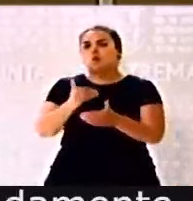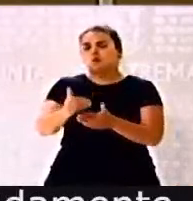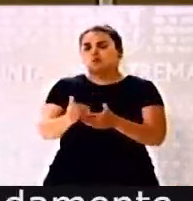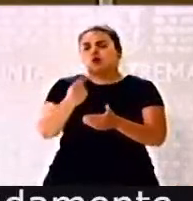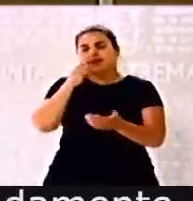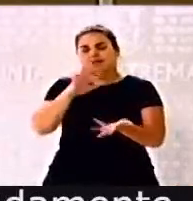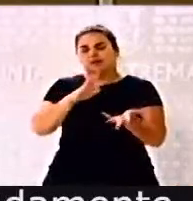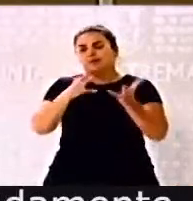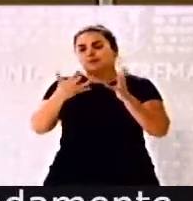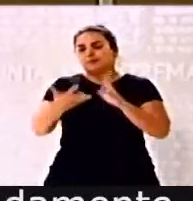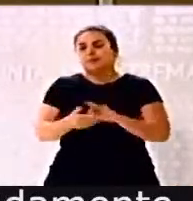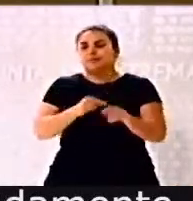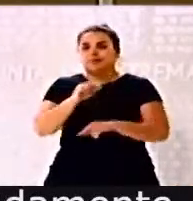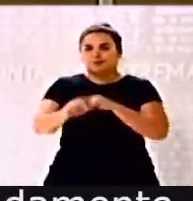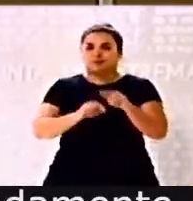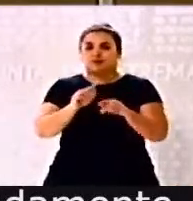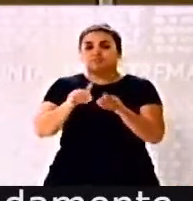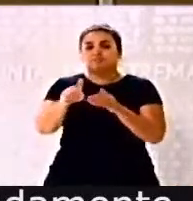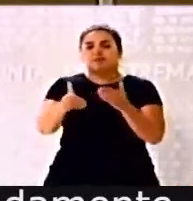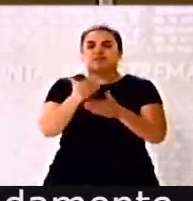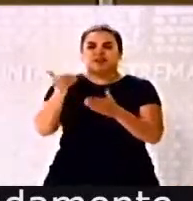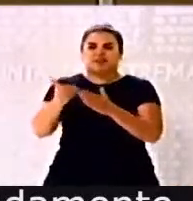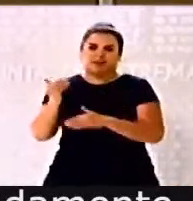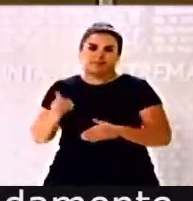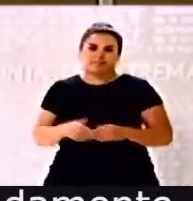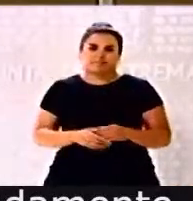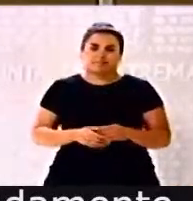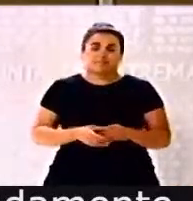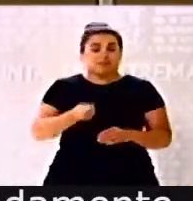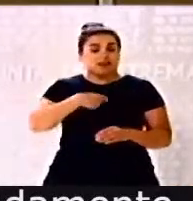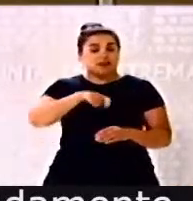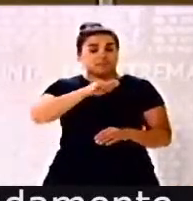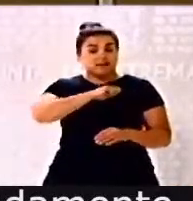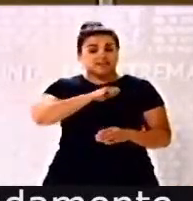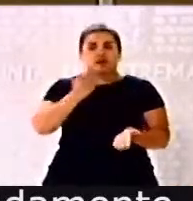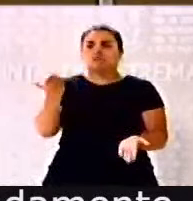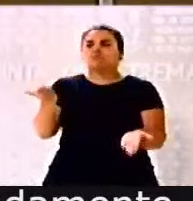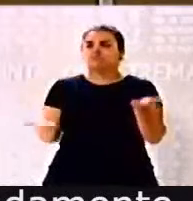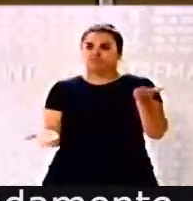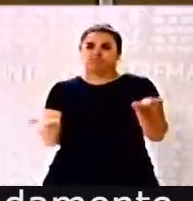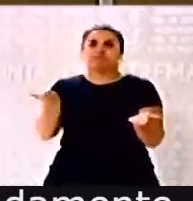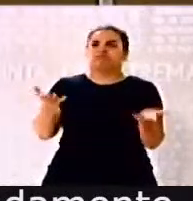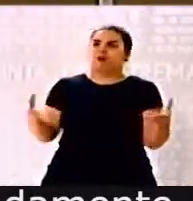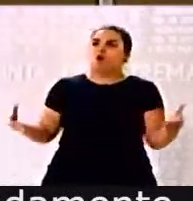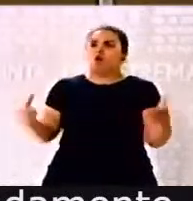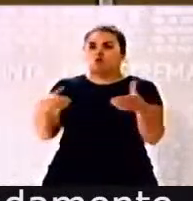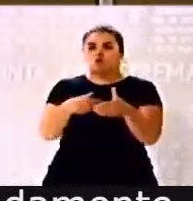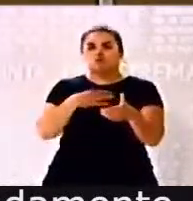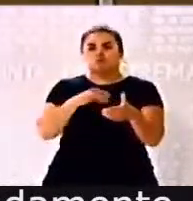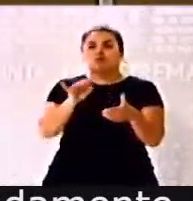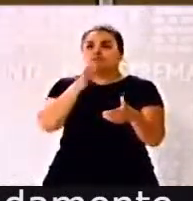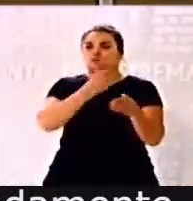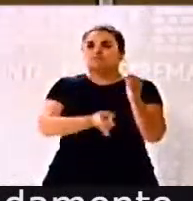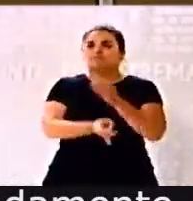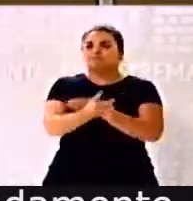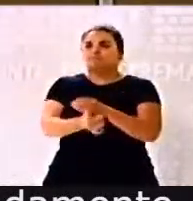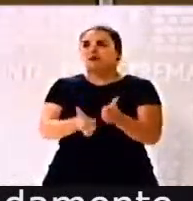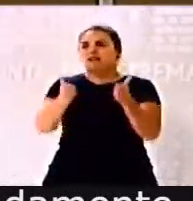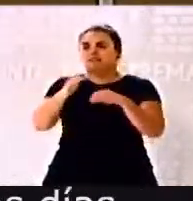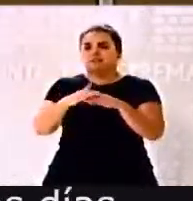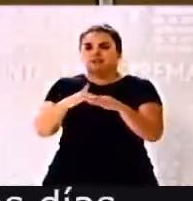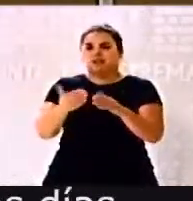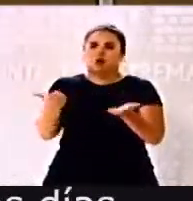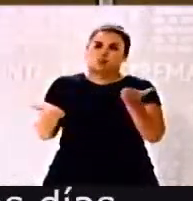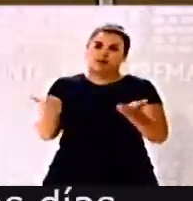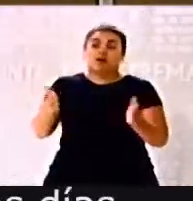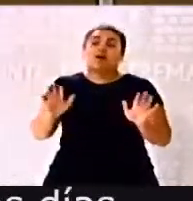la evolución epidemiológica de los próximos días, ¿no? España sí lo puede comparar en su conjunto porque tiene más casos para comparar, pero